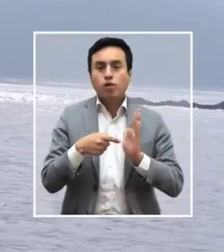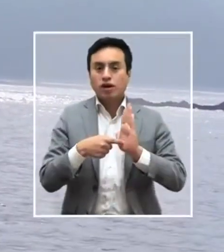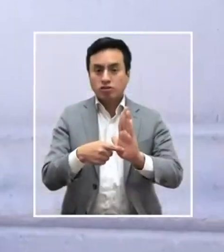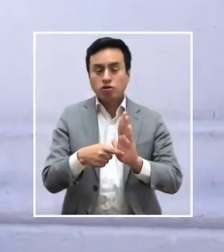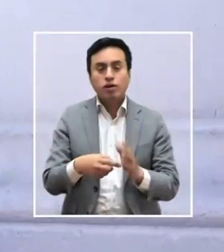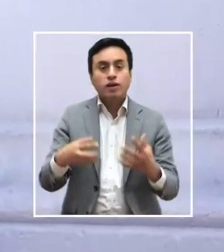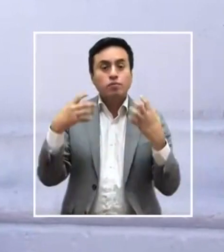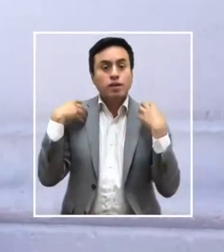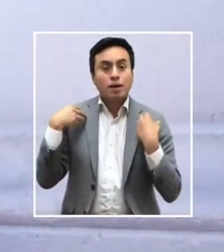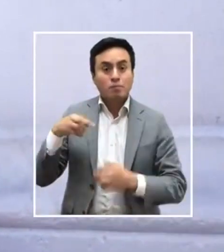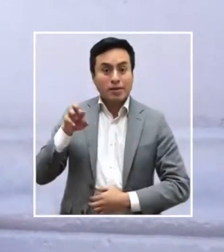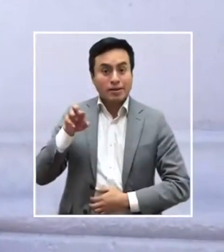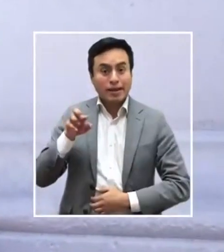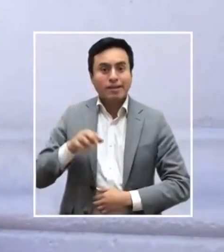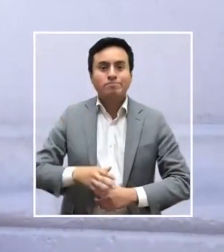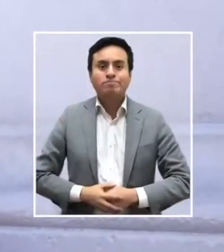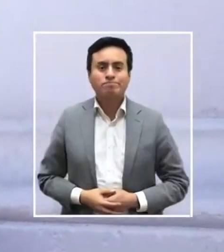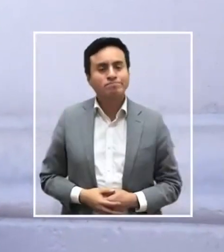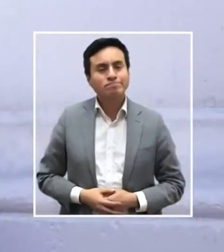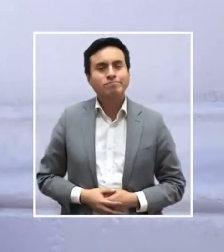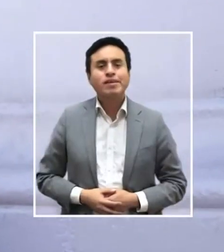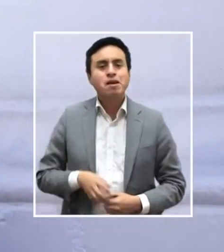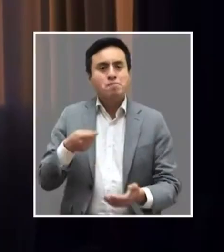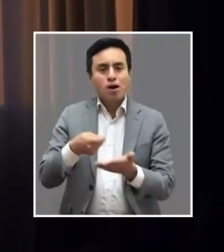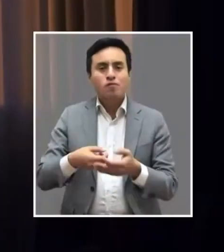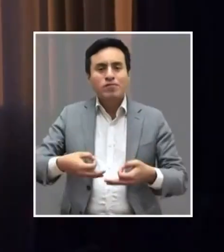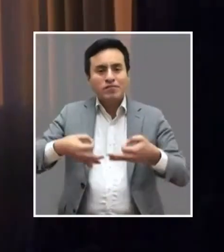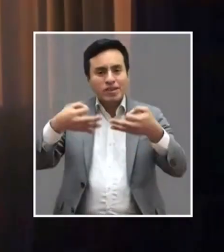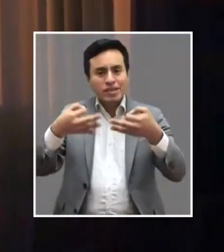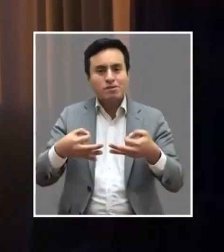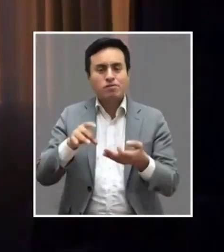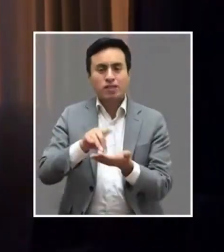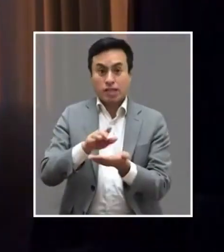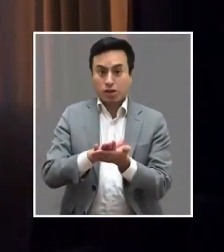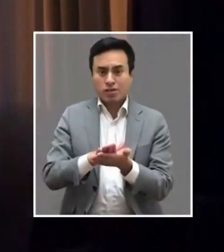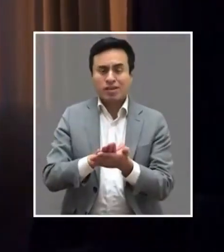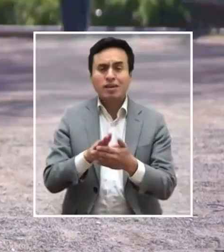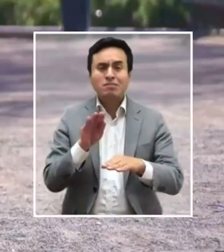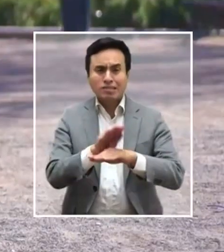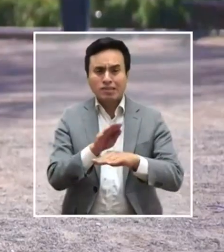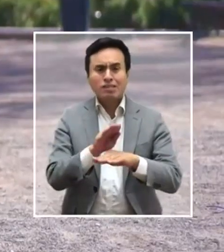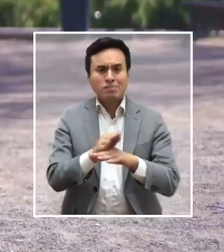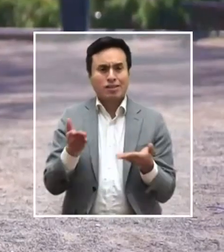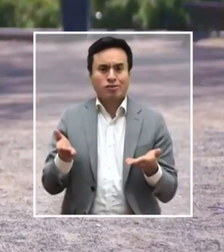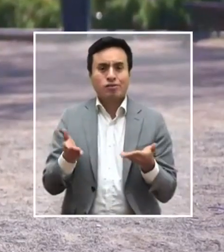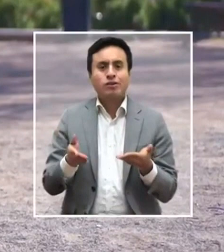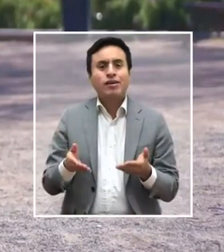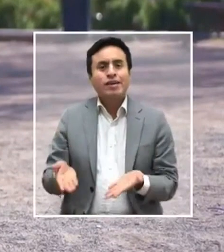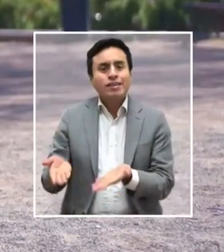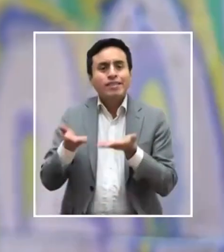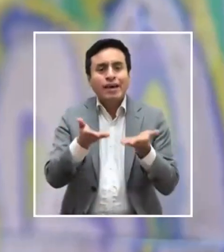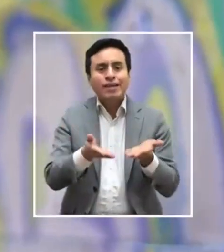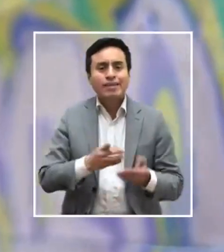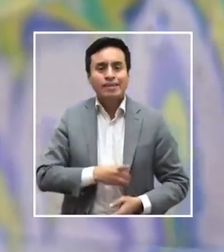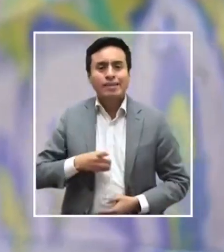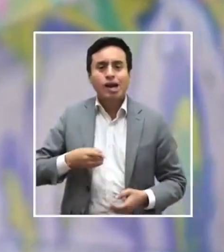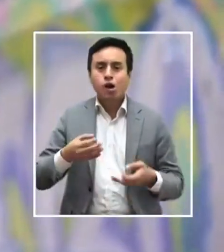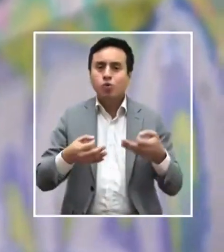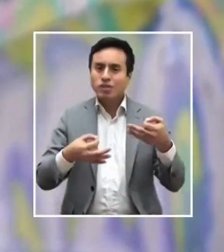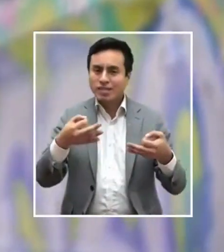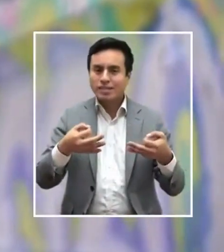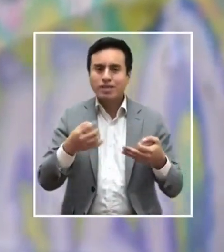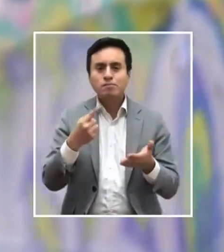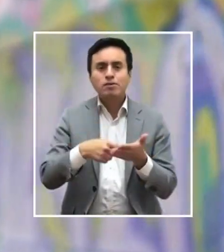Deudas por Pensión de Alimentos. Una ayuda importante para los miles de niños y niñas de nuestro país que, producto de diversos motivos, sus